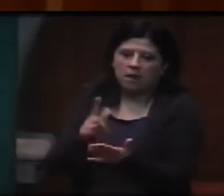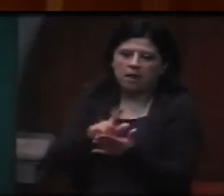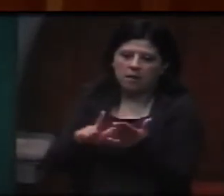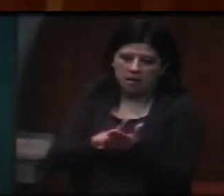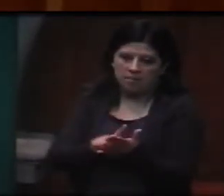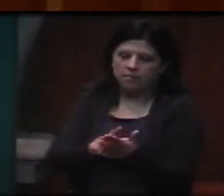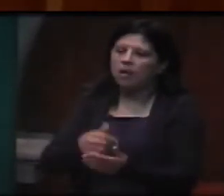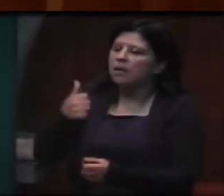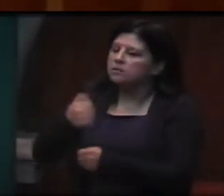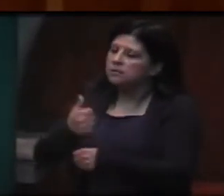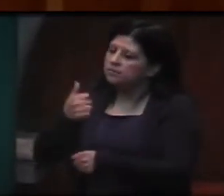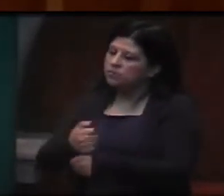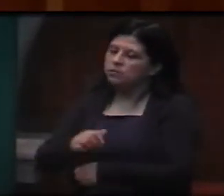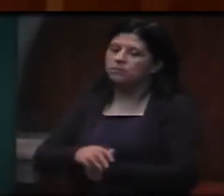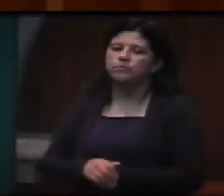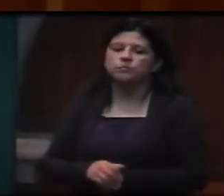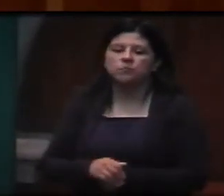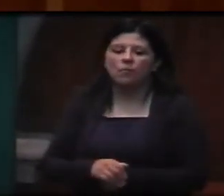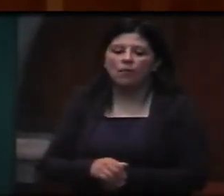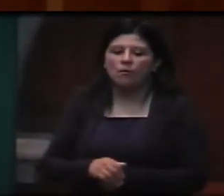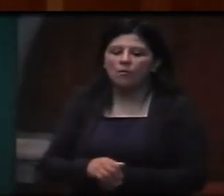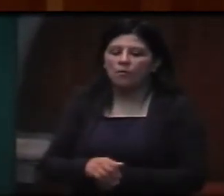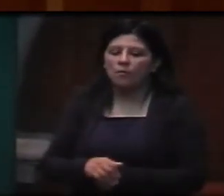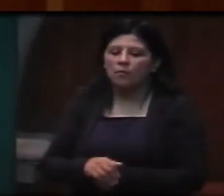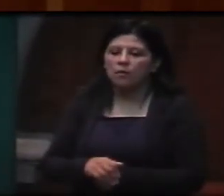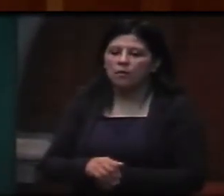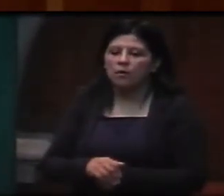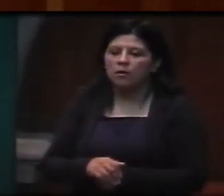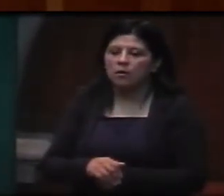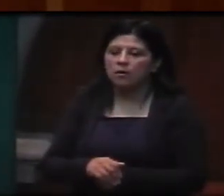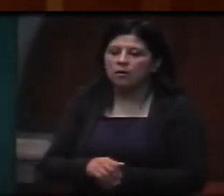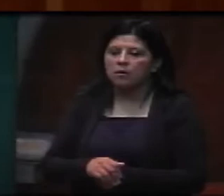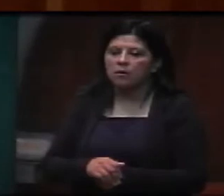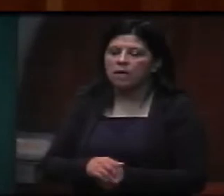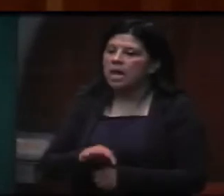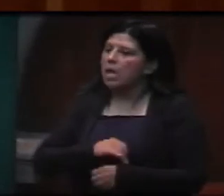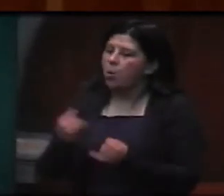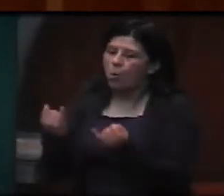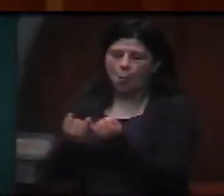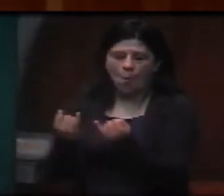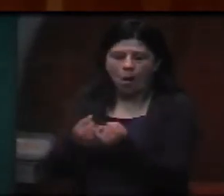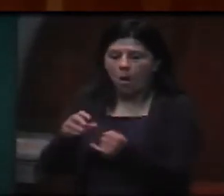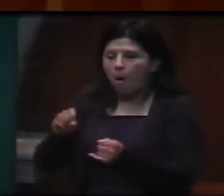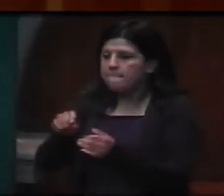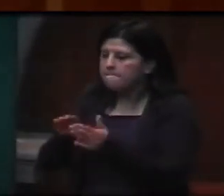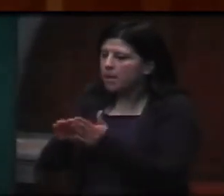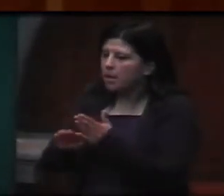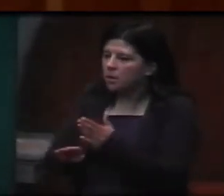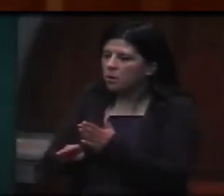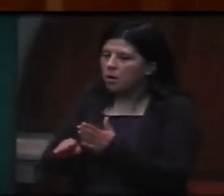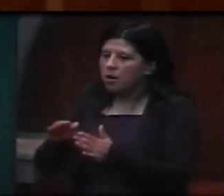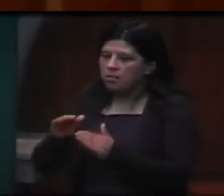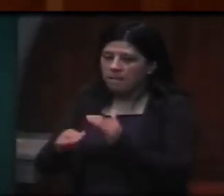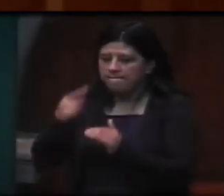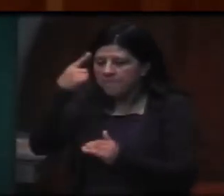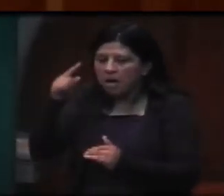Sexto, se derogan todas las disposiciones de igual o menor jerarquía que se opongan al presente